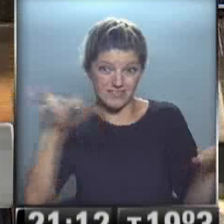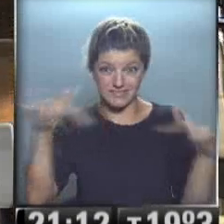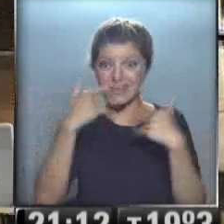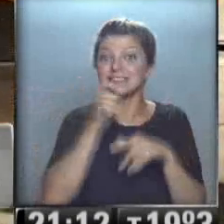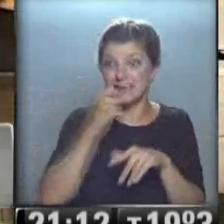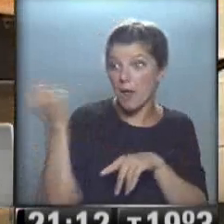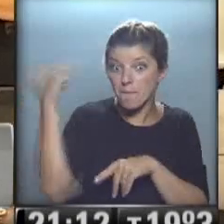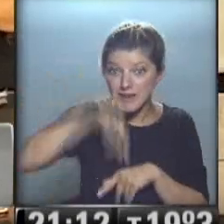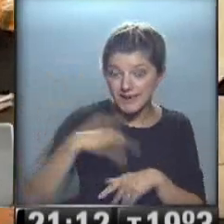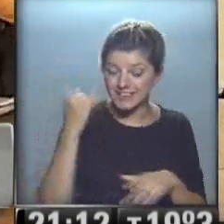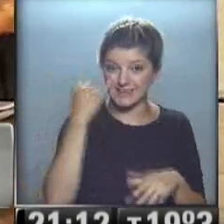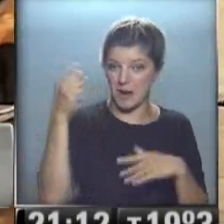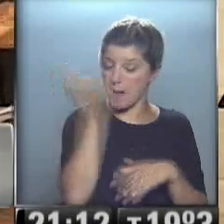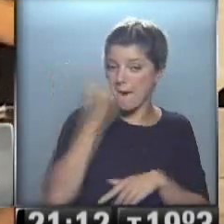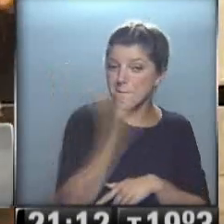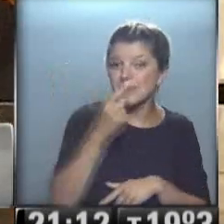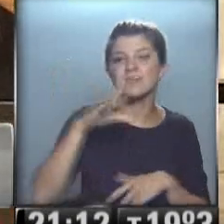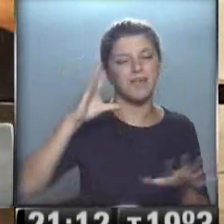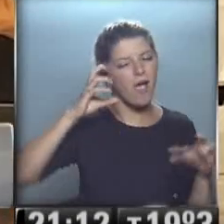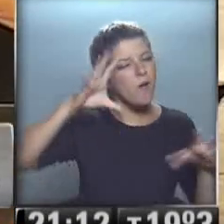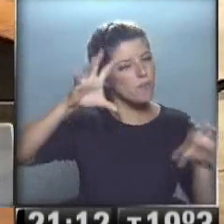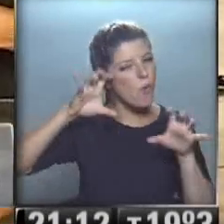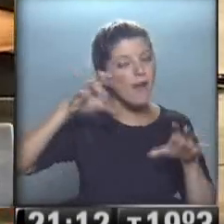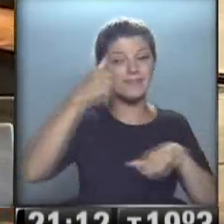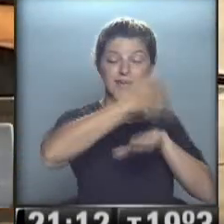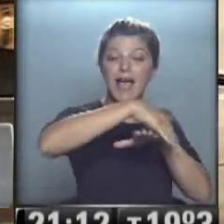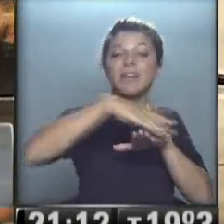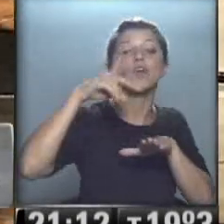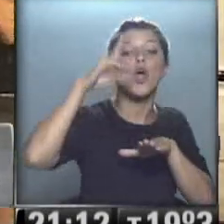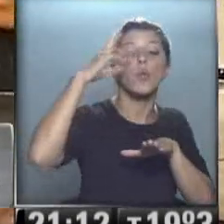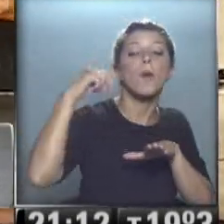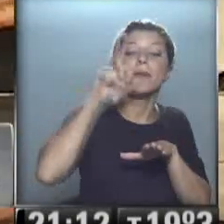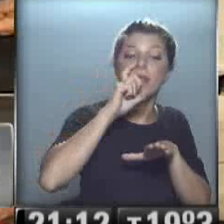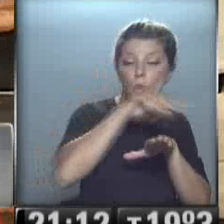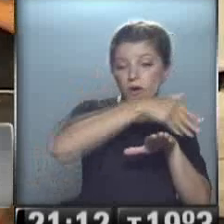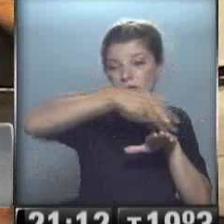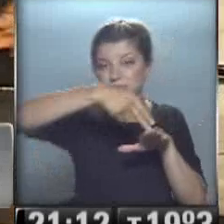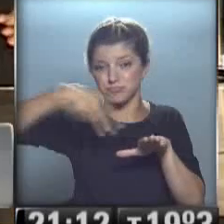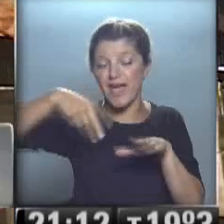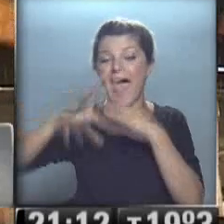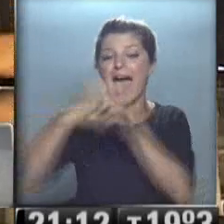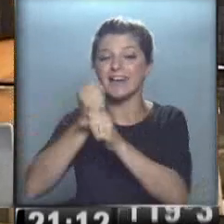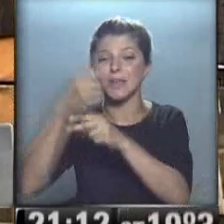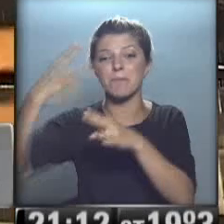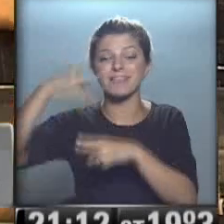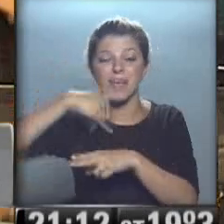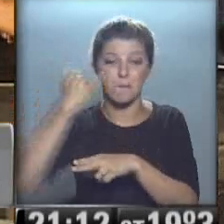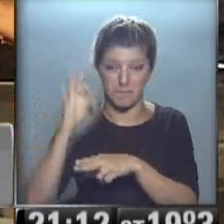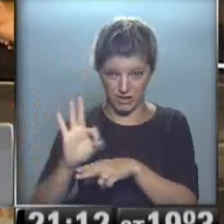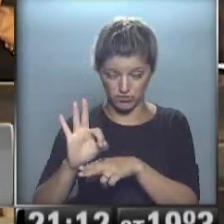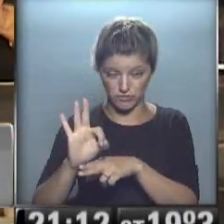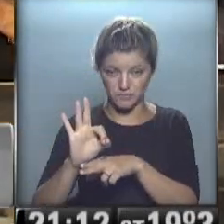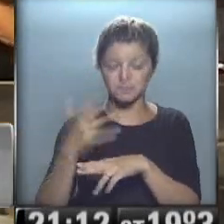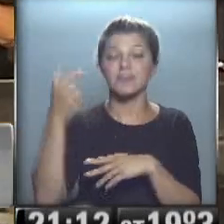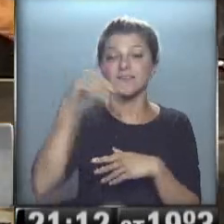poquito. Recordamos que hay que caminar unas cuadras desde la 9 de julio hasta la Plaza de Mayo porque ha sido cortado el tránsito justamente a raíz de la celebración, pero